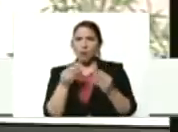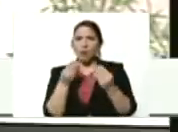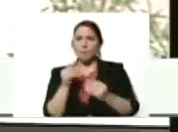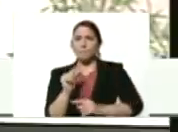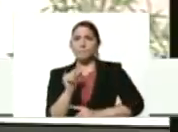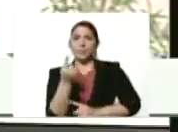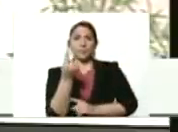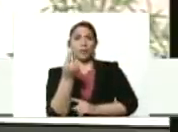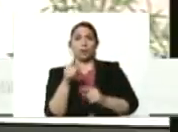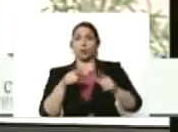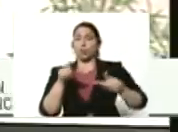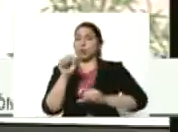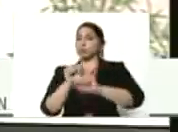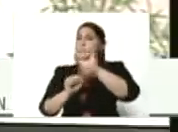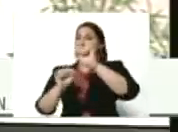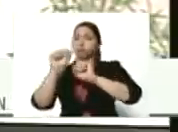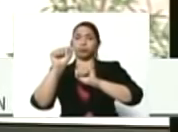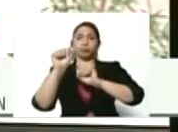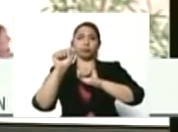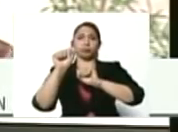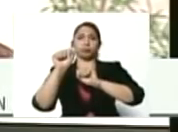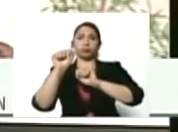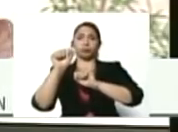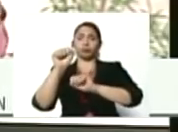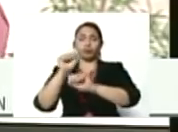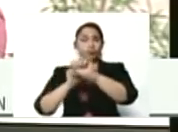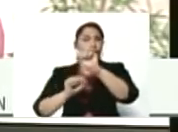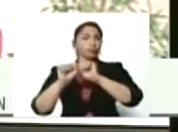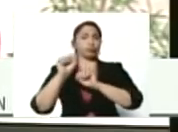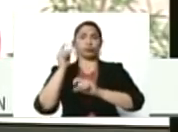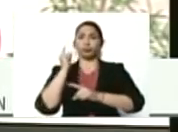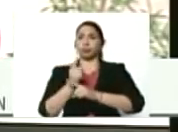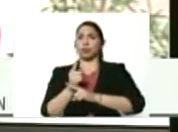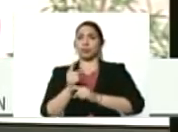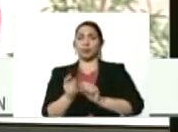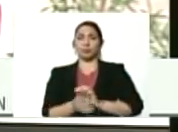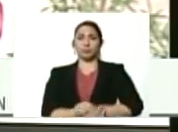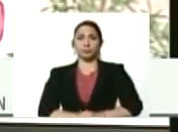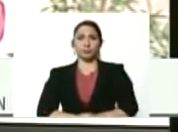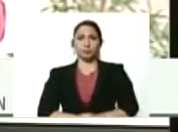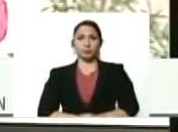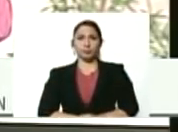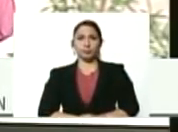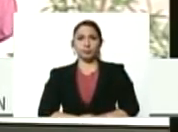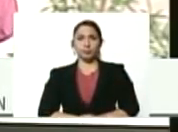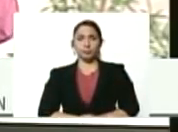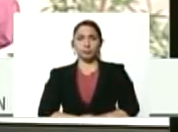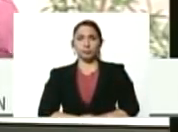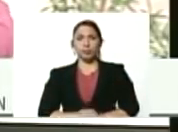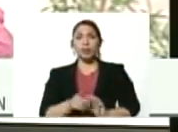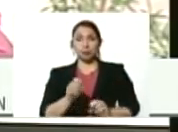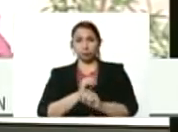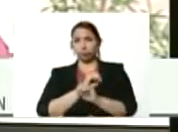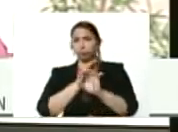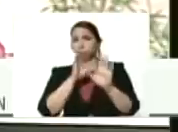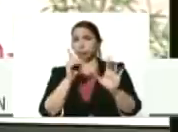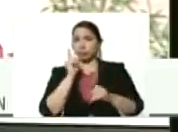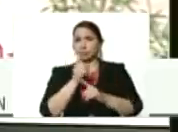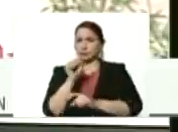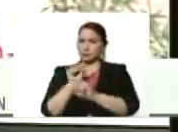primer lugar, la prevención. La prevención. Esto es clave en la prevención.